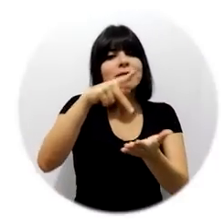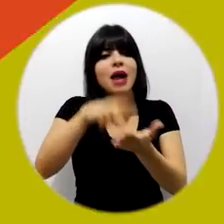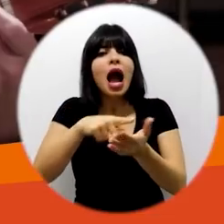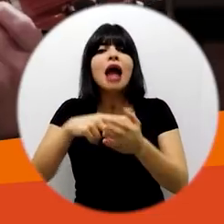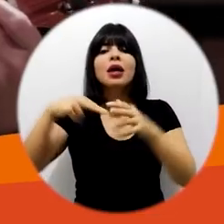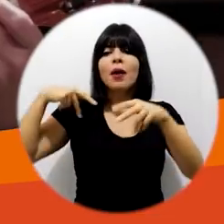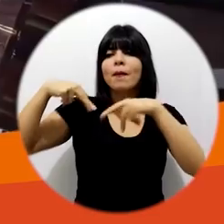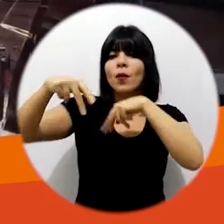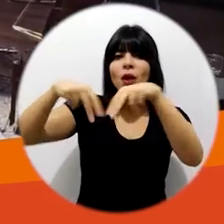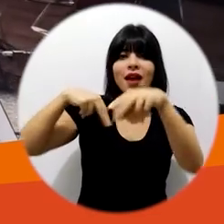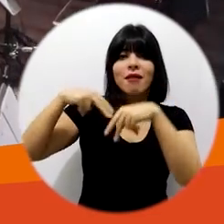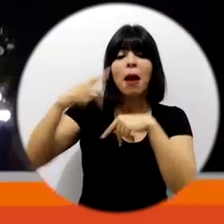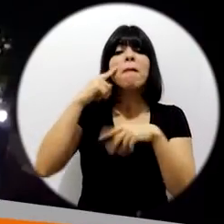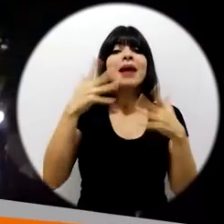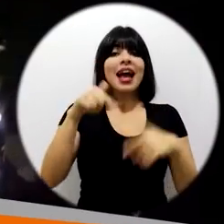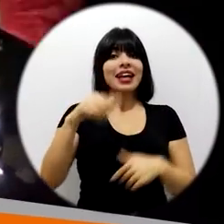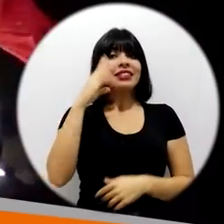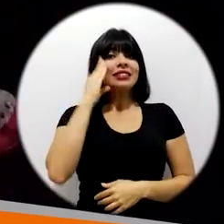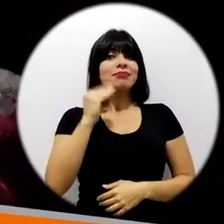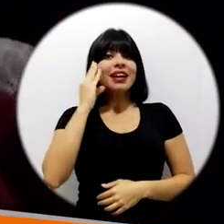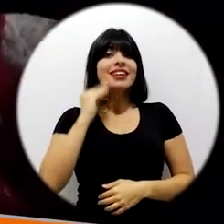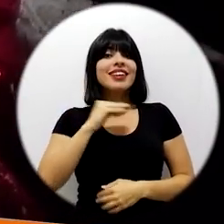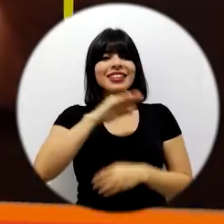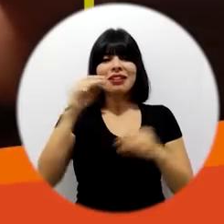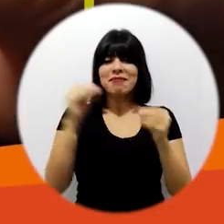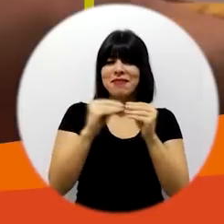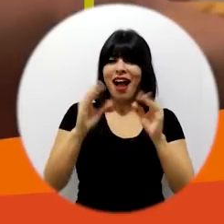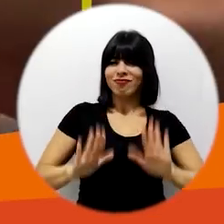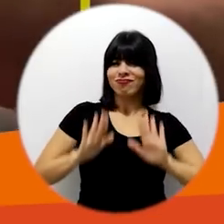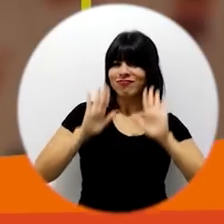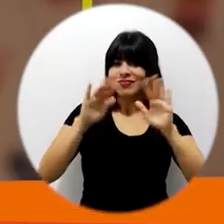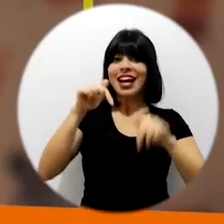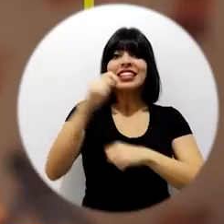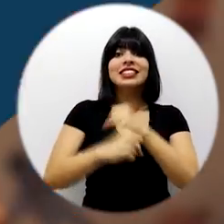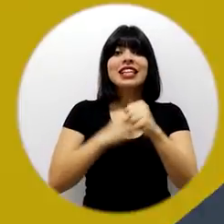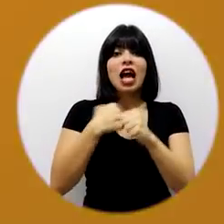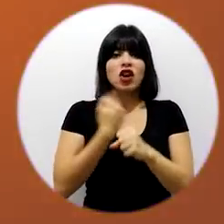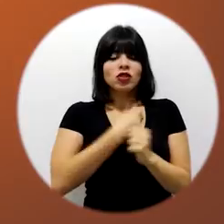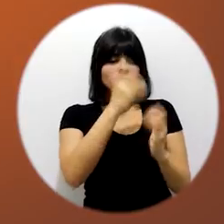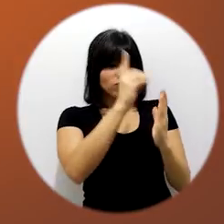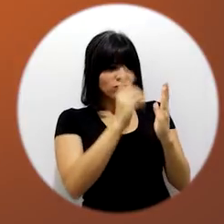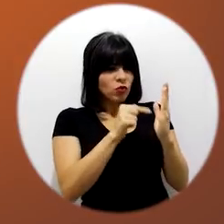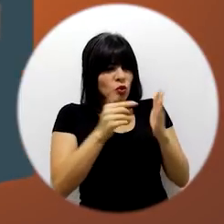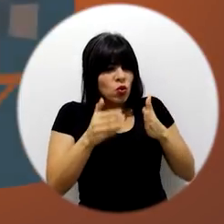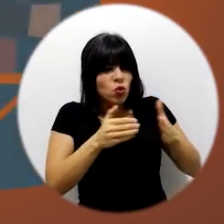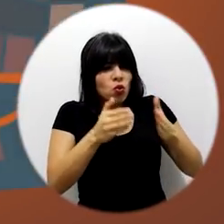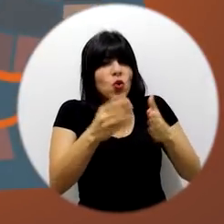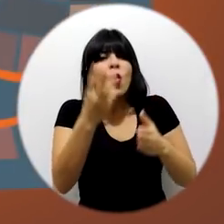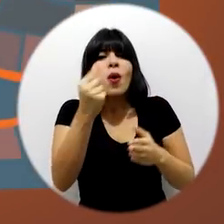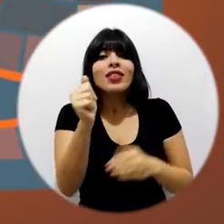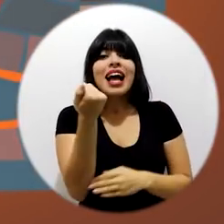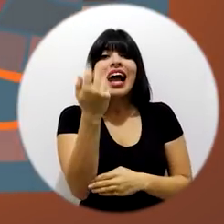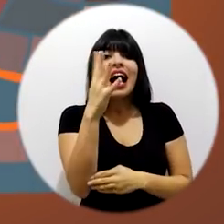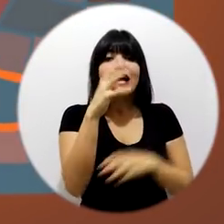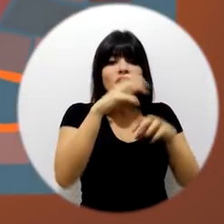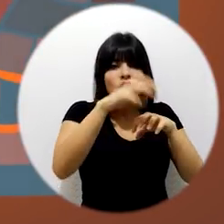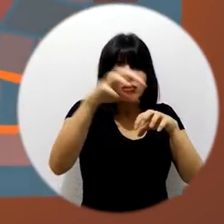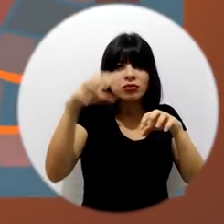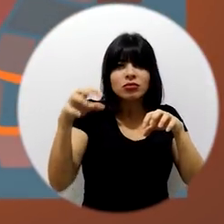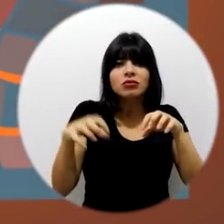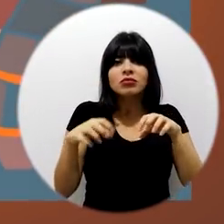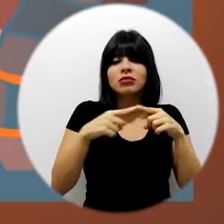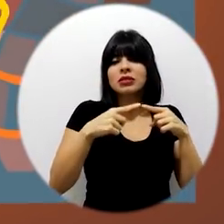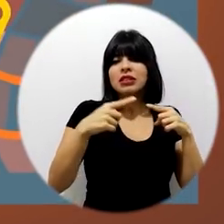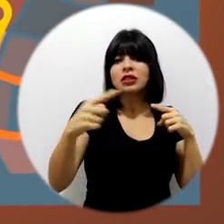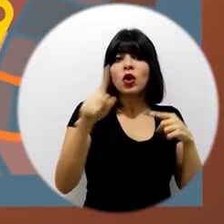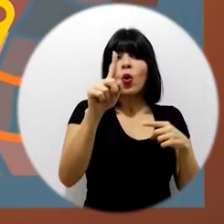bulevares. Para que la experiencia fuera extraordinaria, este año diseñamos una ruta con 14 sedes a lo largo de un